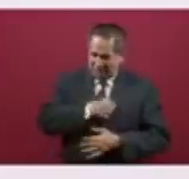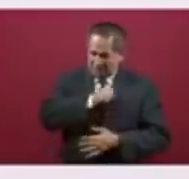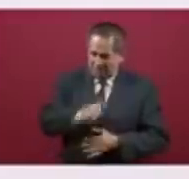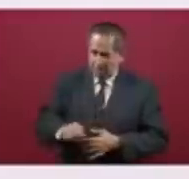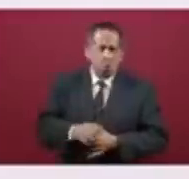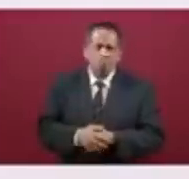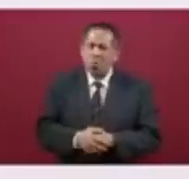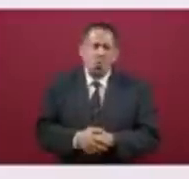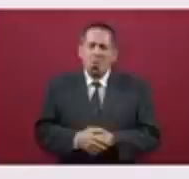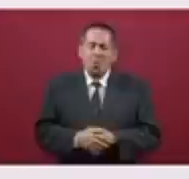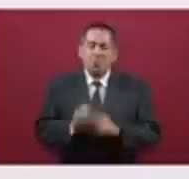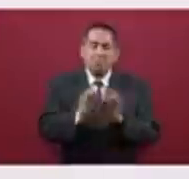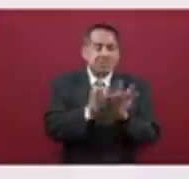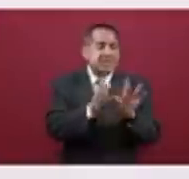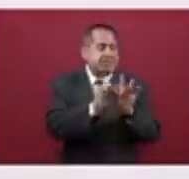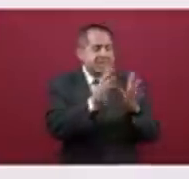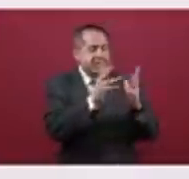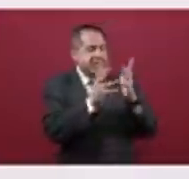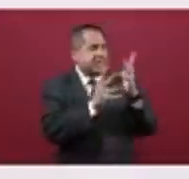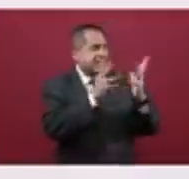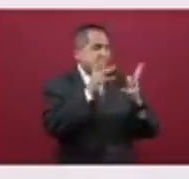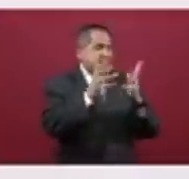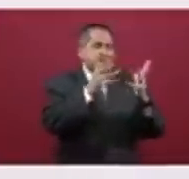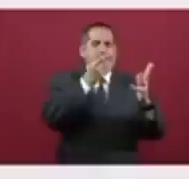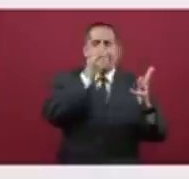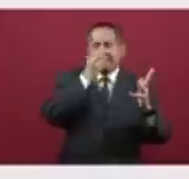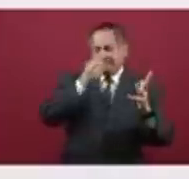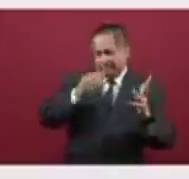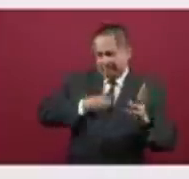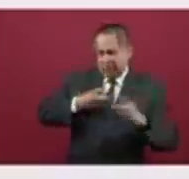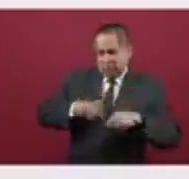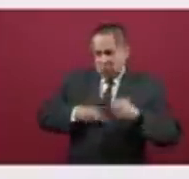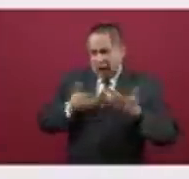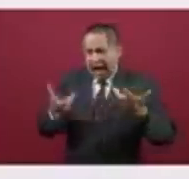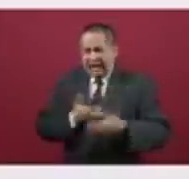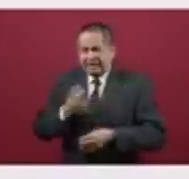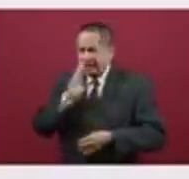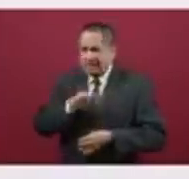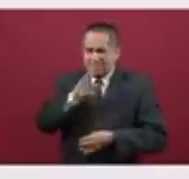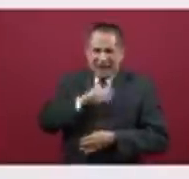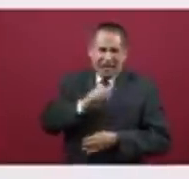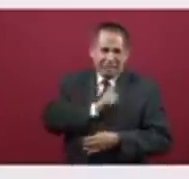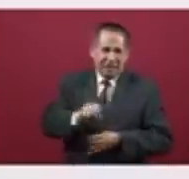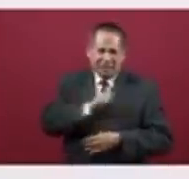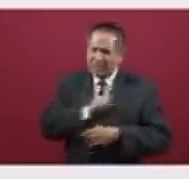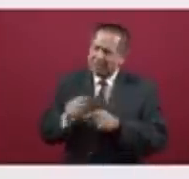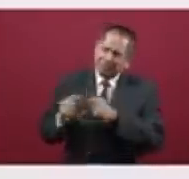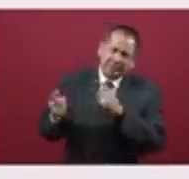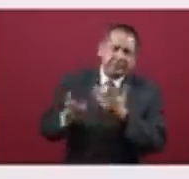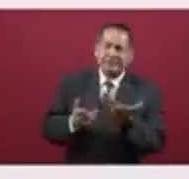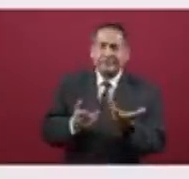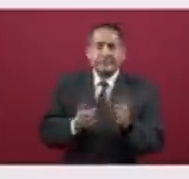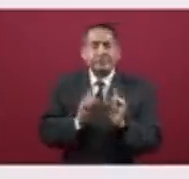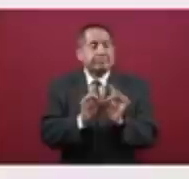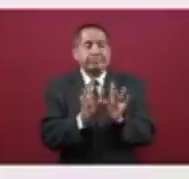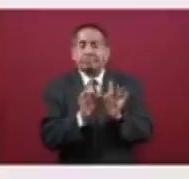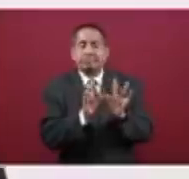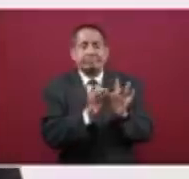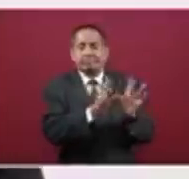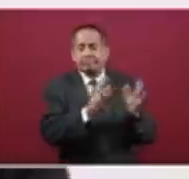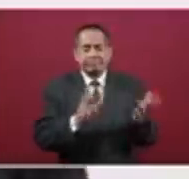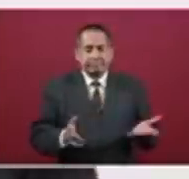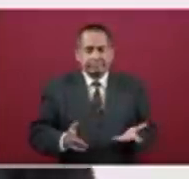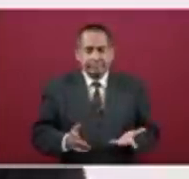las que nos empujan a tomar el camino de las conductas antisociales la